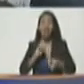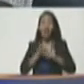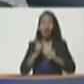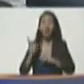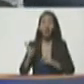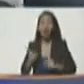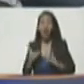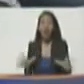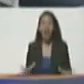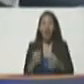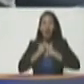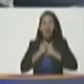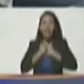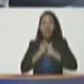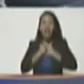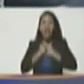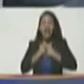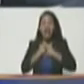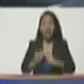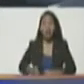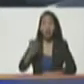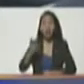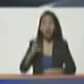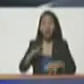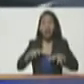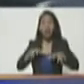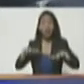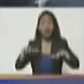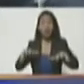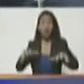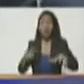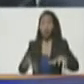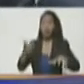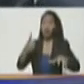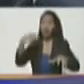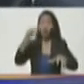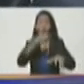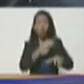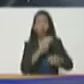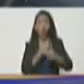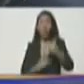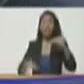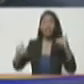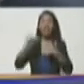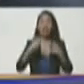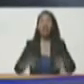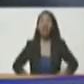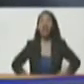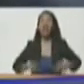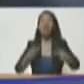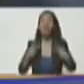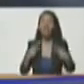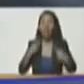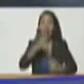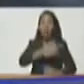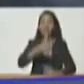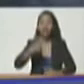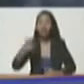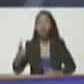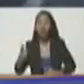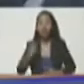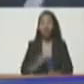que priorizan la riqueza para unos pocos por encima de la vida de los seres